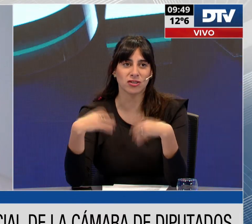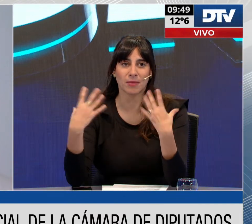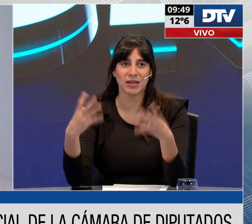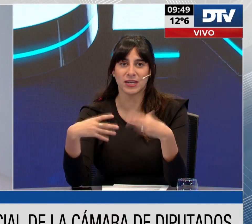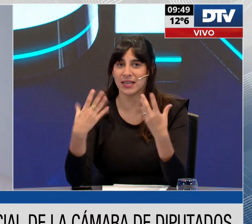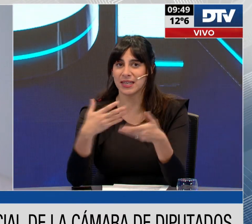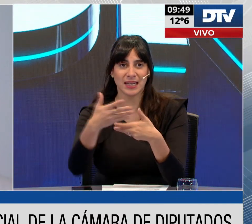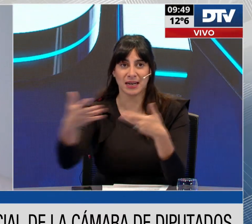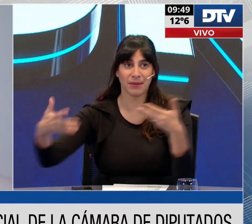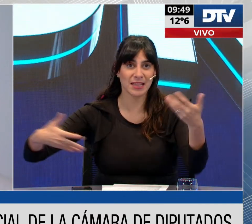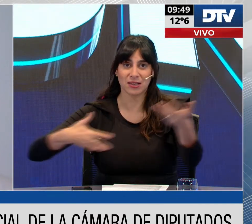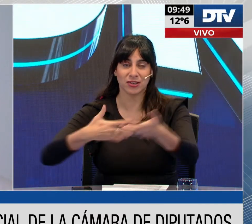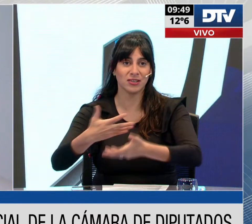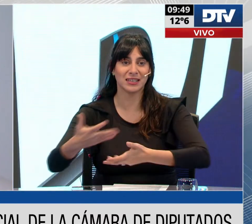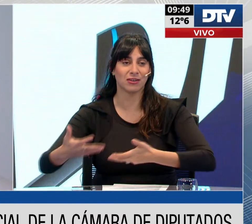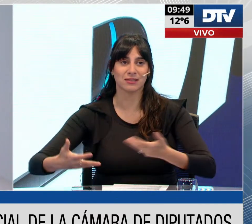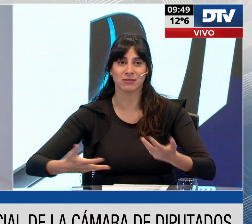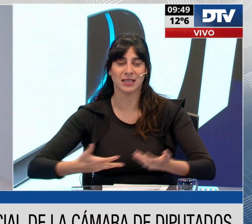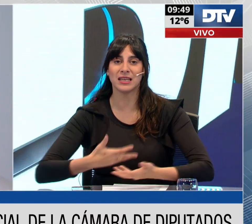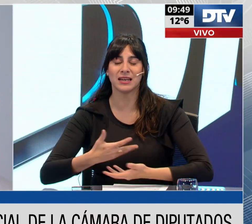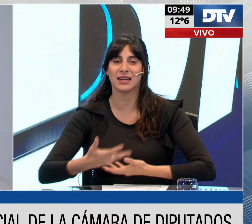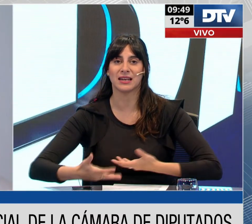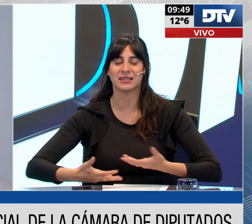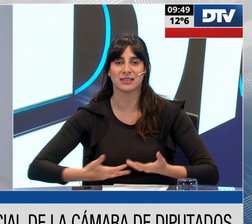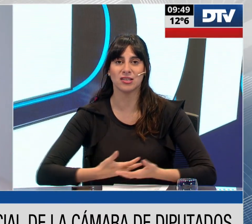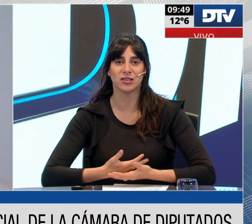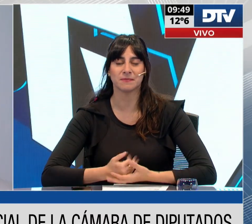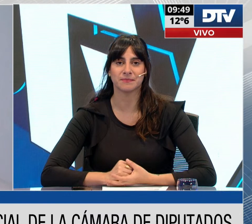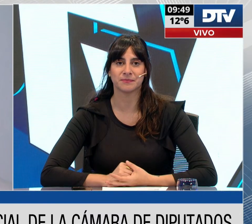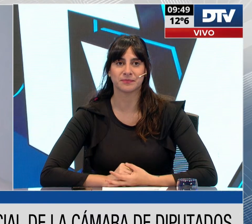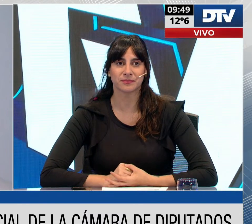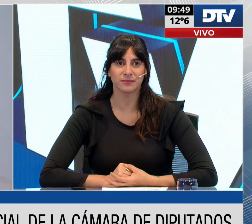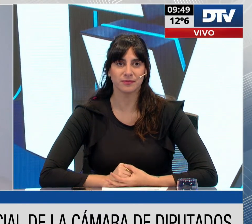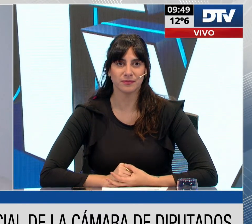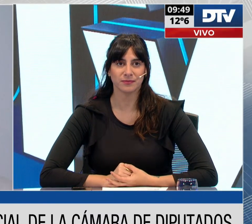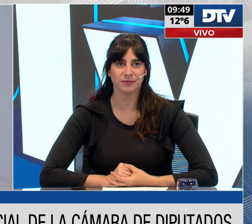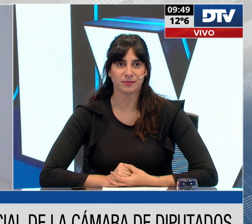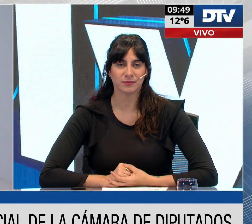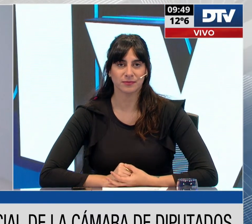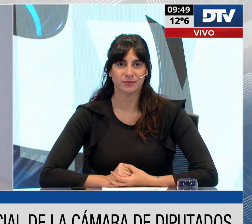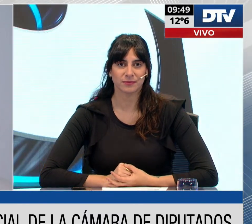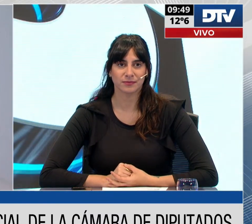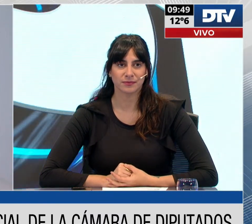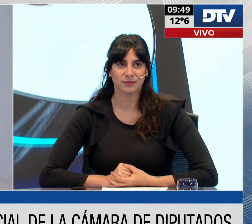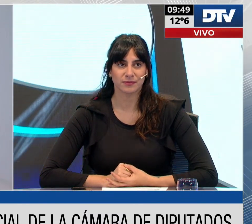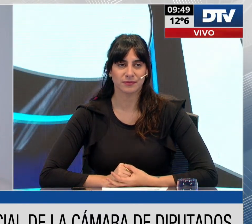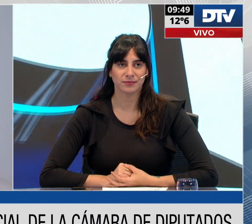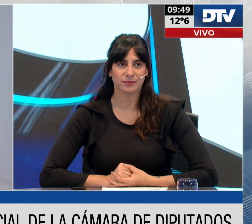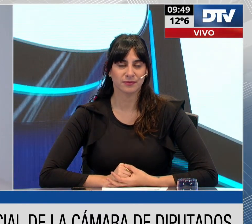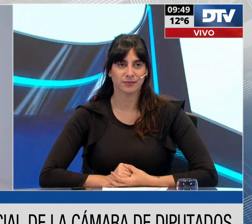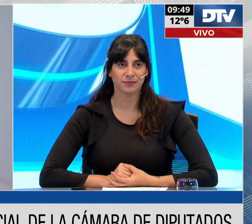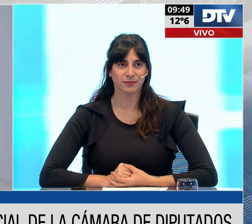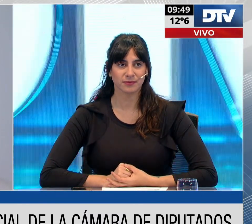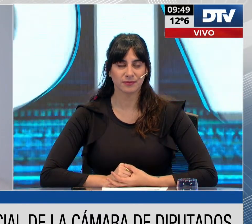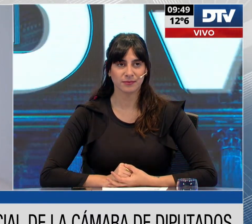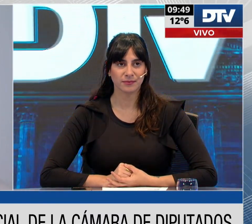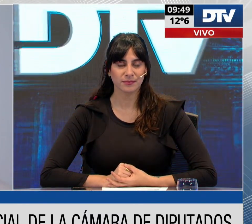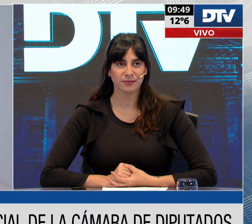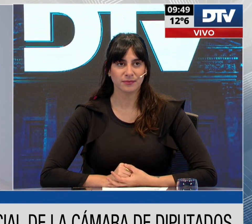que organizó Mario Negri en el medio, ¿no? De lo que sucedía en la sesión. Sí, exacto, sí. Pedido de